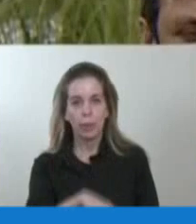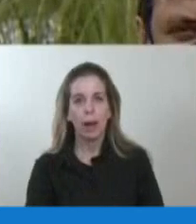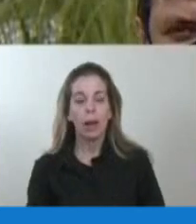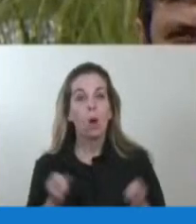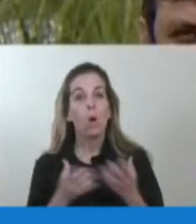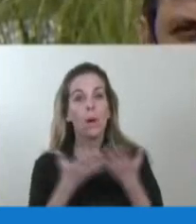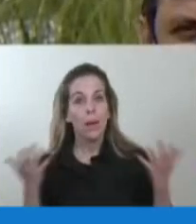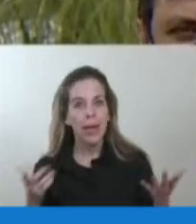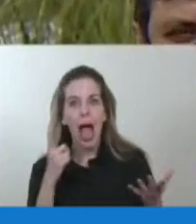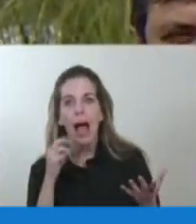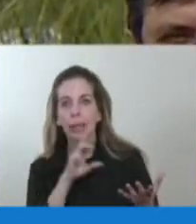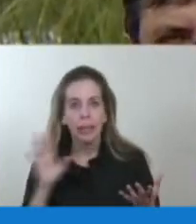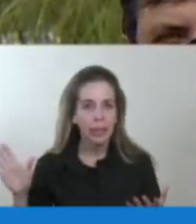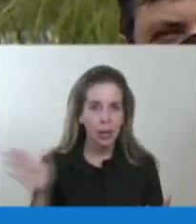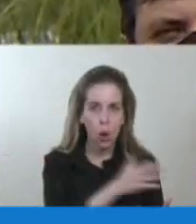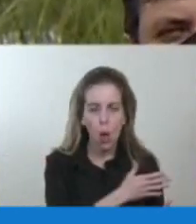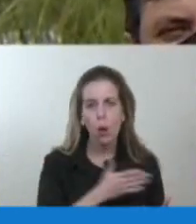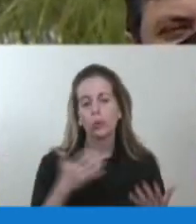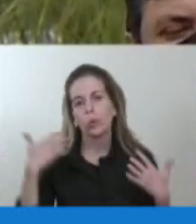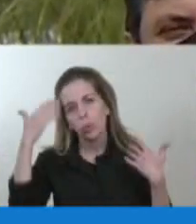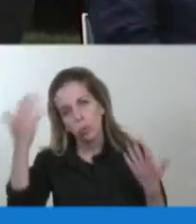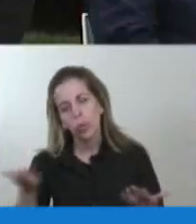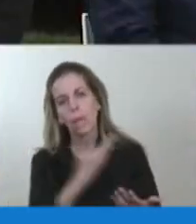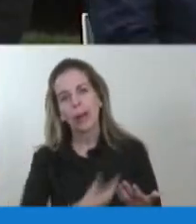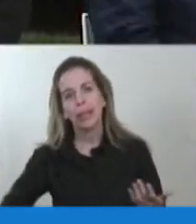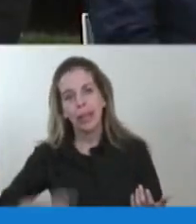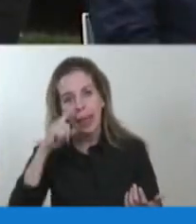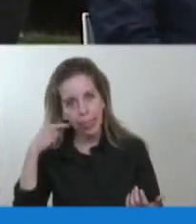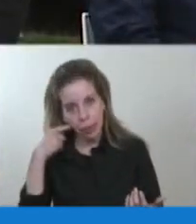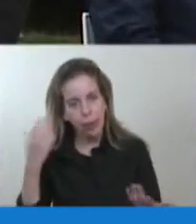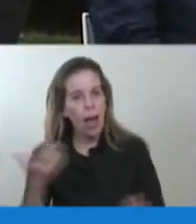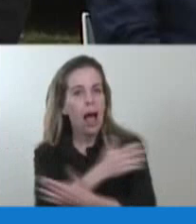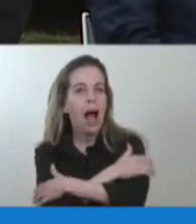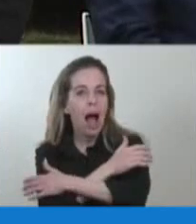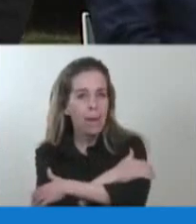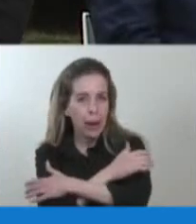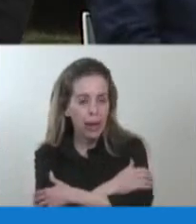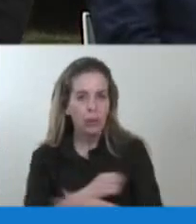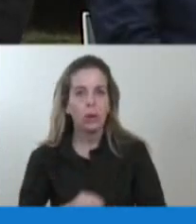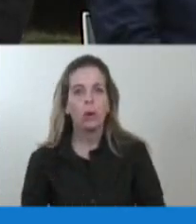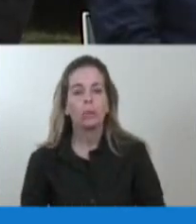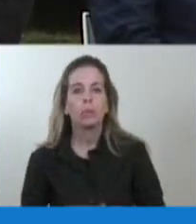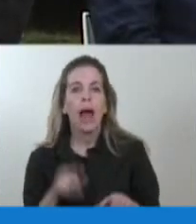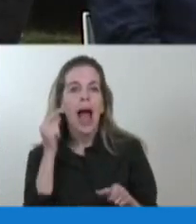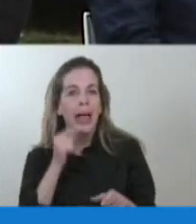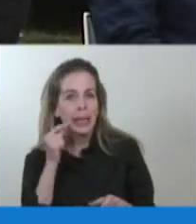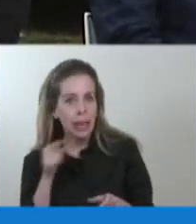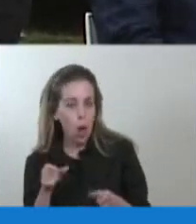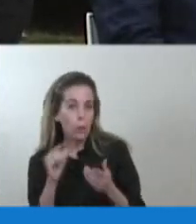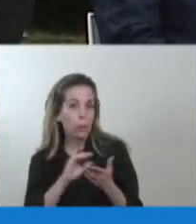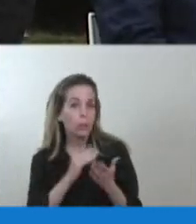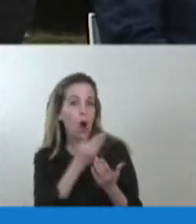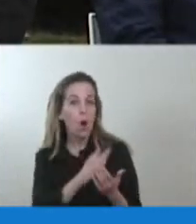buenos días a todos saludos a nuestro presidente de la nación alberto un abrazo grande axel nuestro gobernador